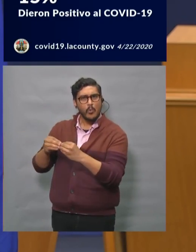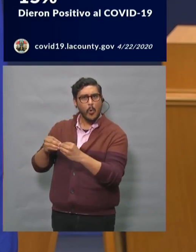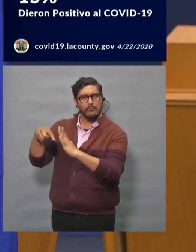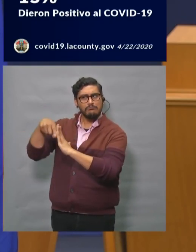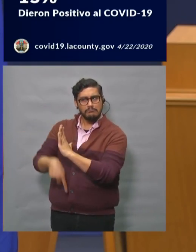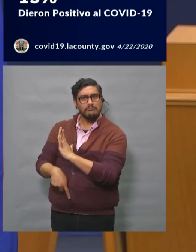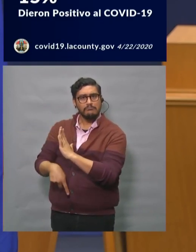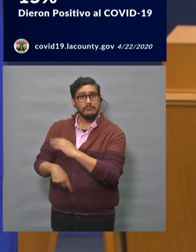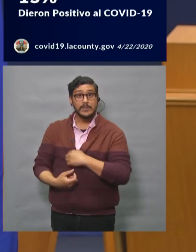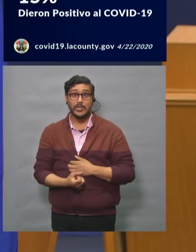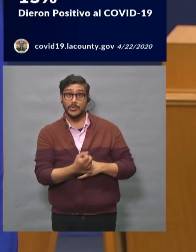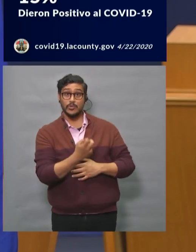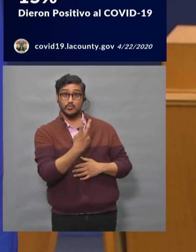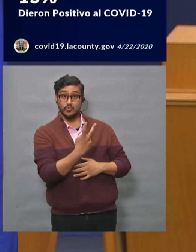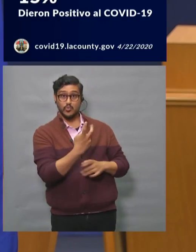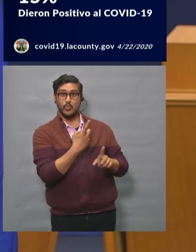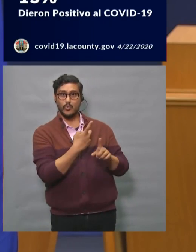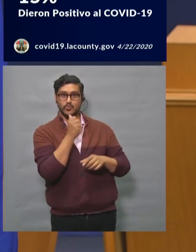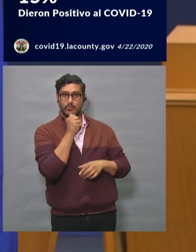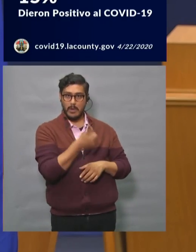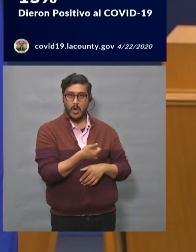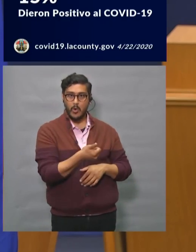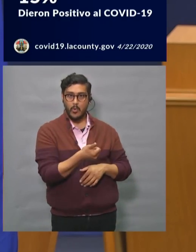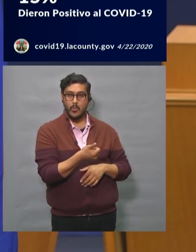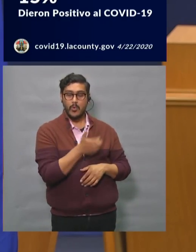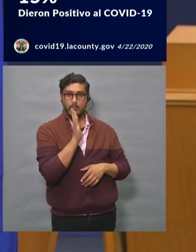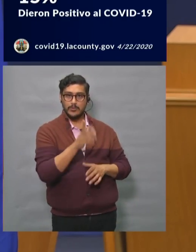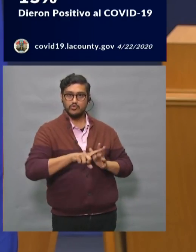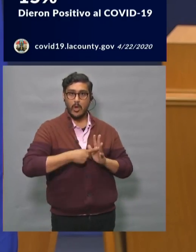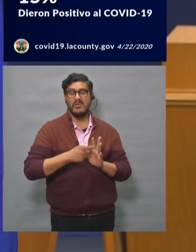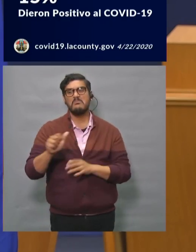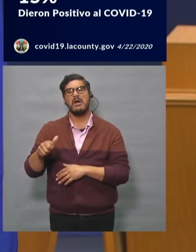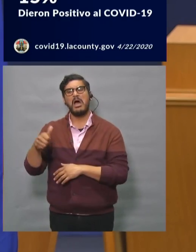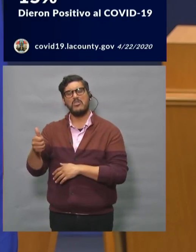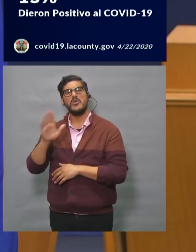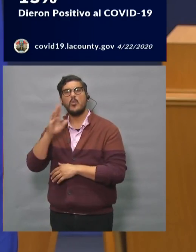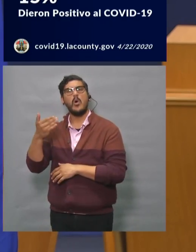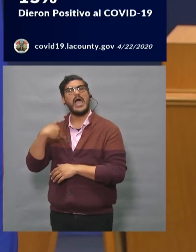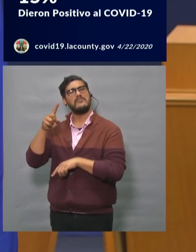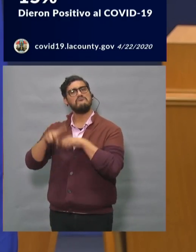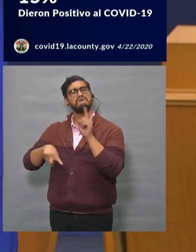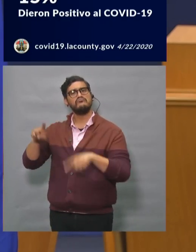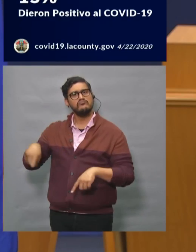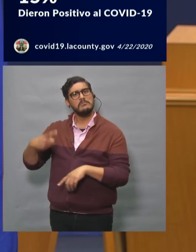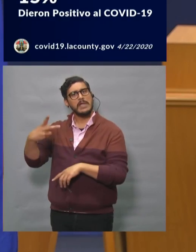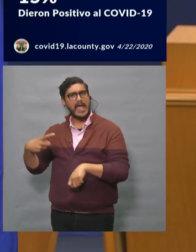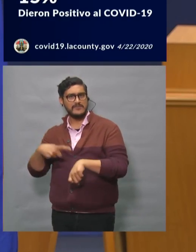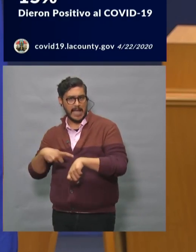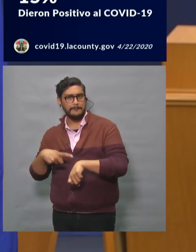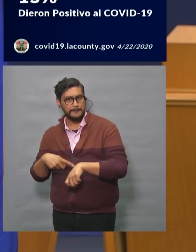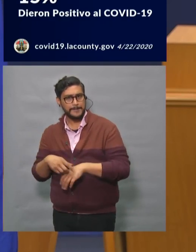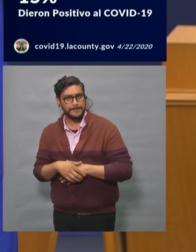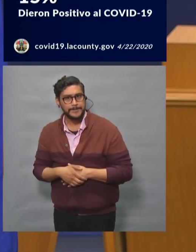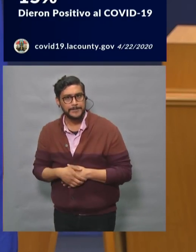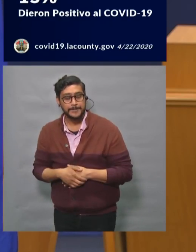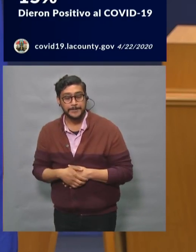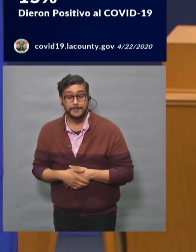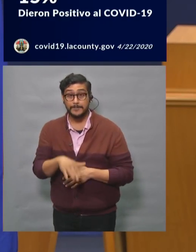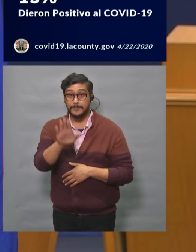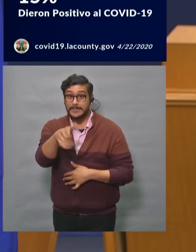de Salud Pública mañana y los otros tendrán horario variable durante su tiempo aquí.